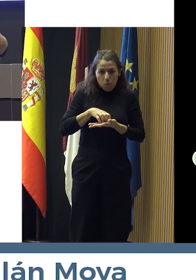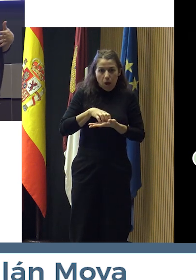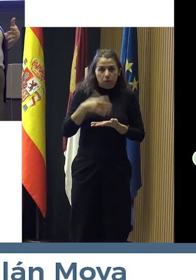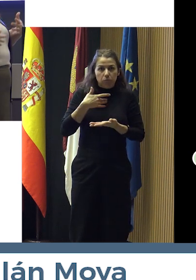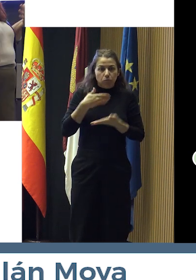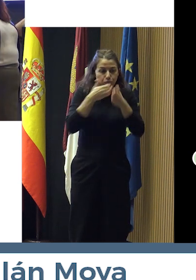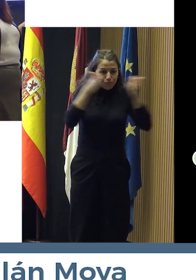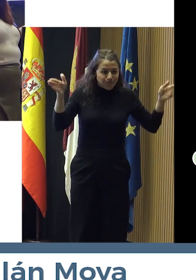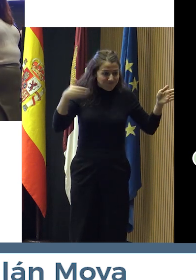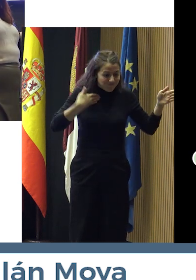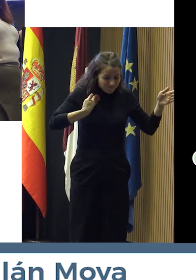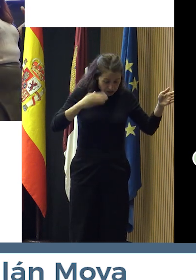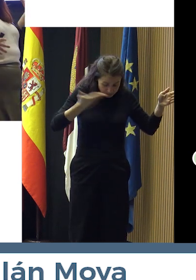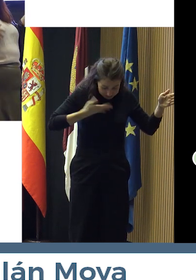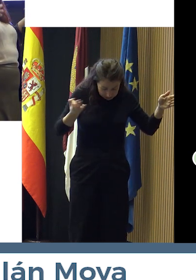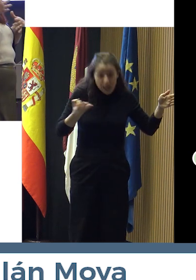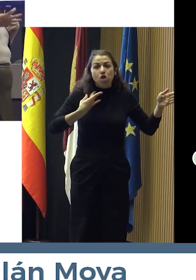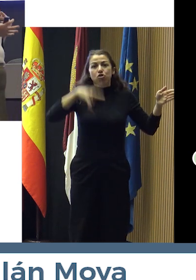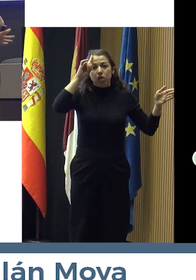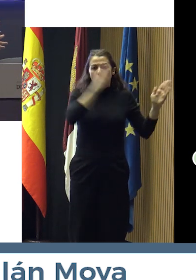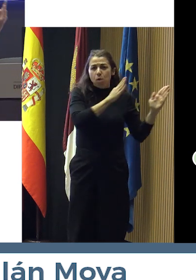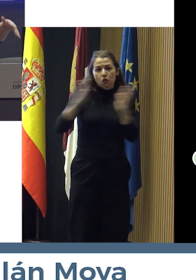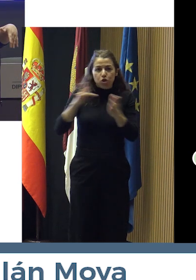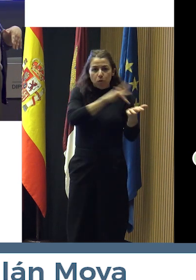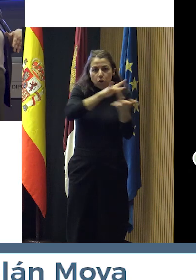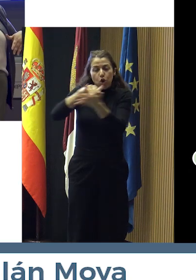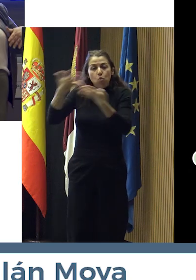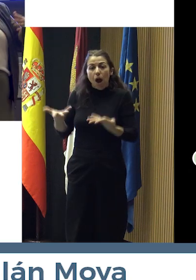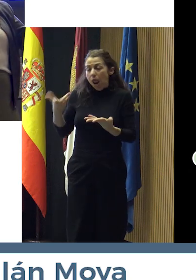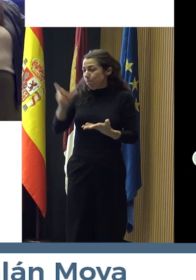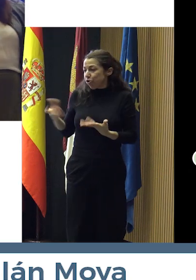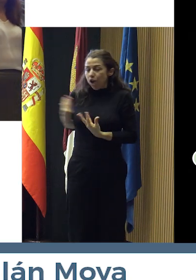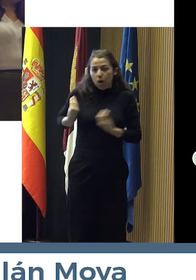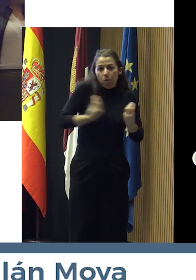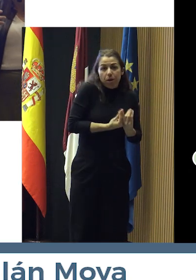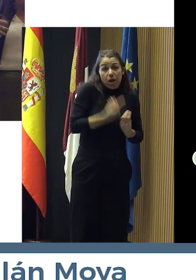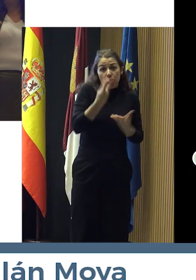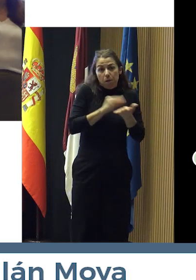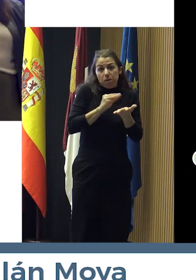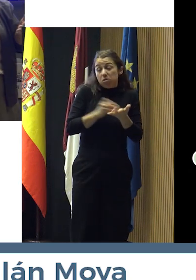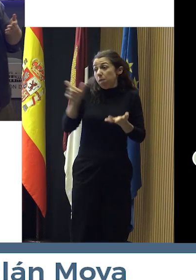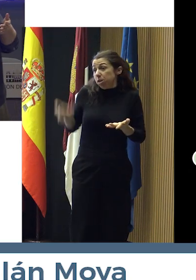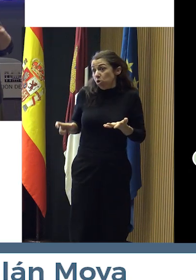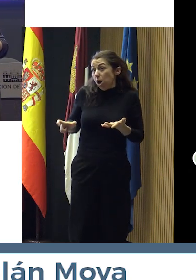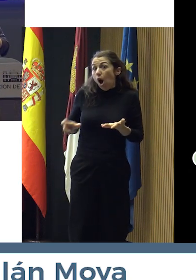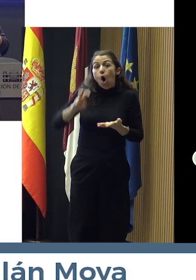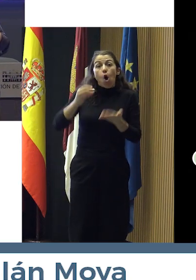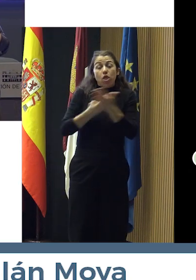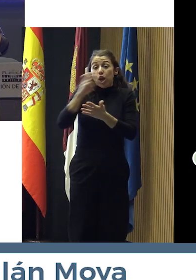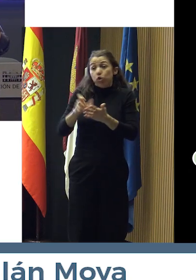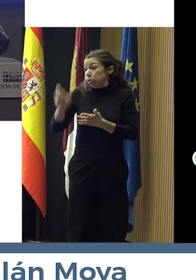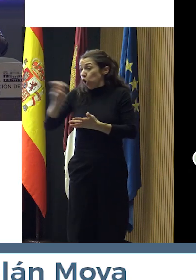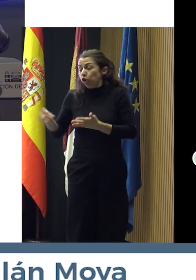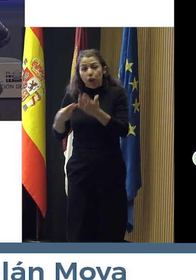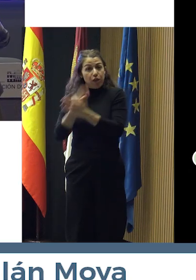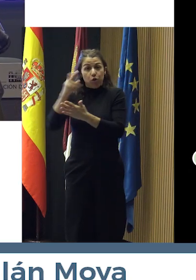¿no? No sabe lo que le está pasando, en qué momento del proceso está, la persona que lo acompaña pues a veces es una persona, a veces es otra, y lo que